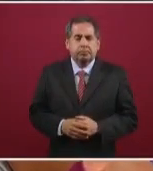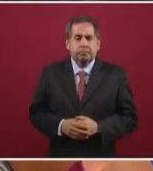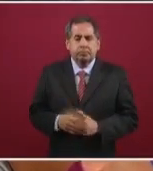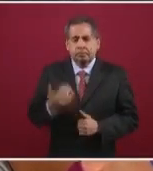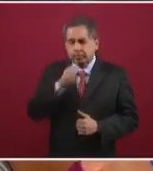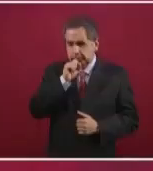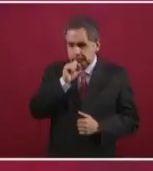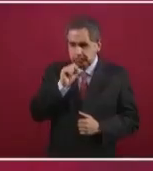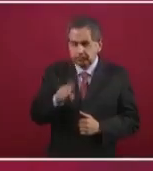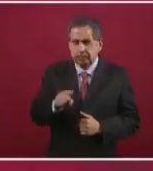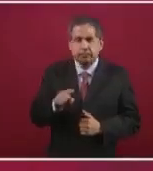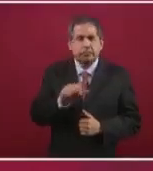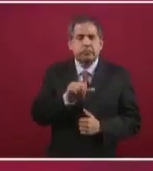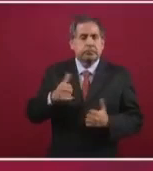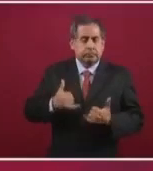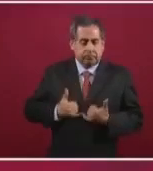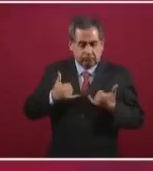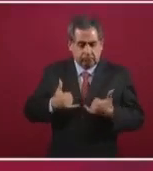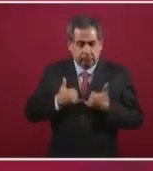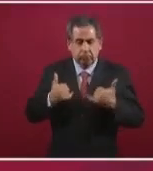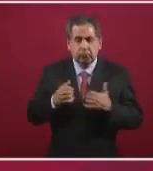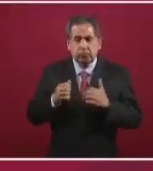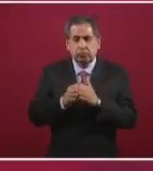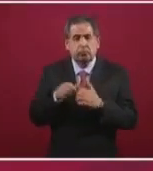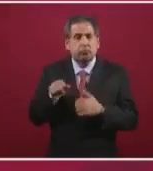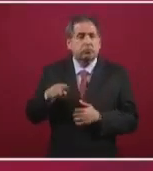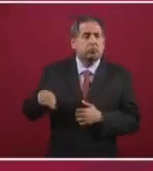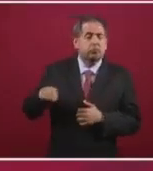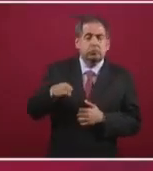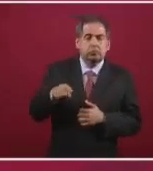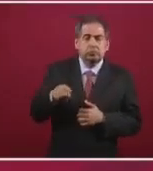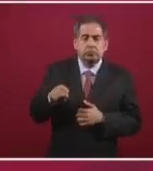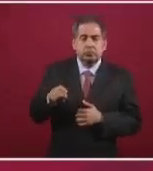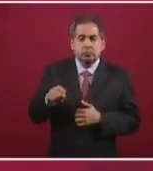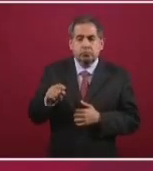Y también jóvenes que no